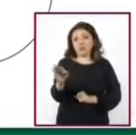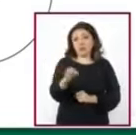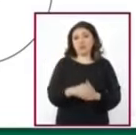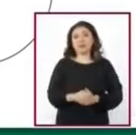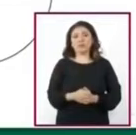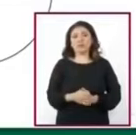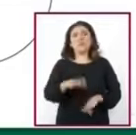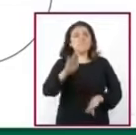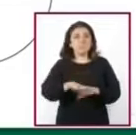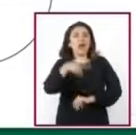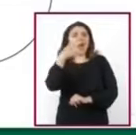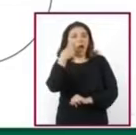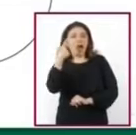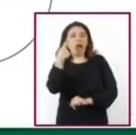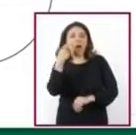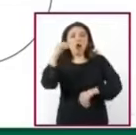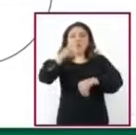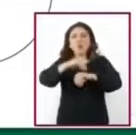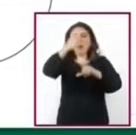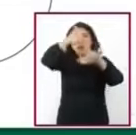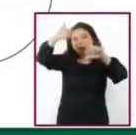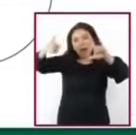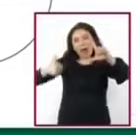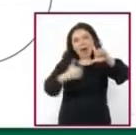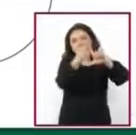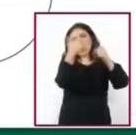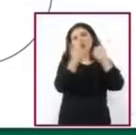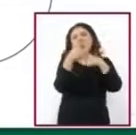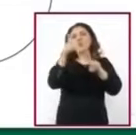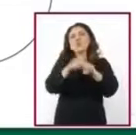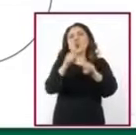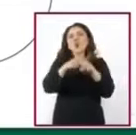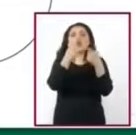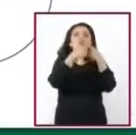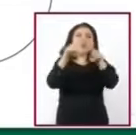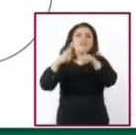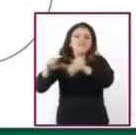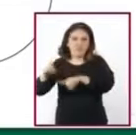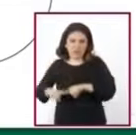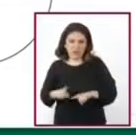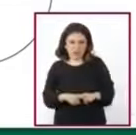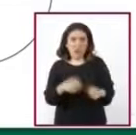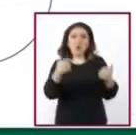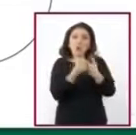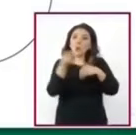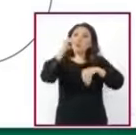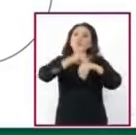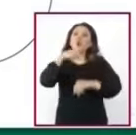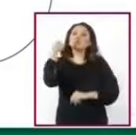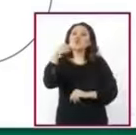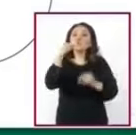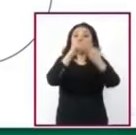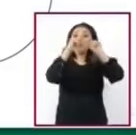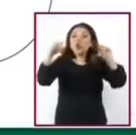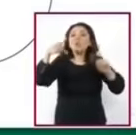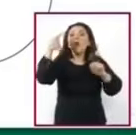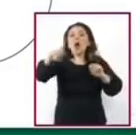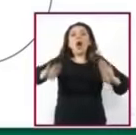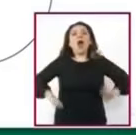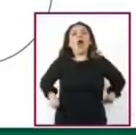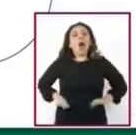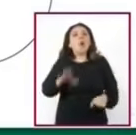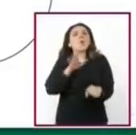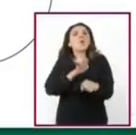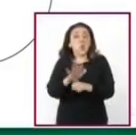25%. Normalmente se rellena cada sector del círculo con diferente color y se etiqueta con el continente al que